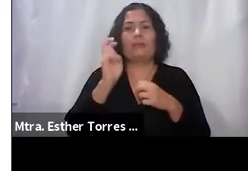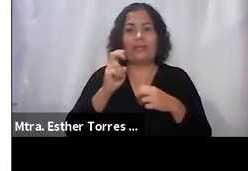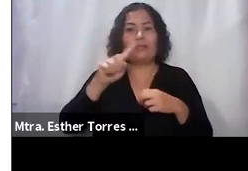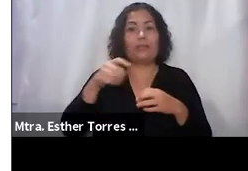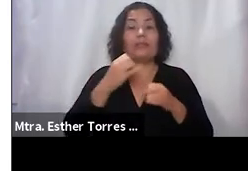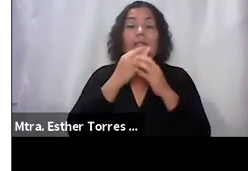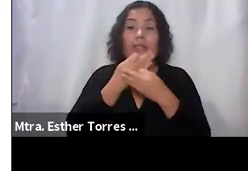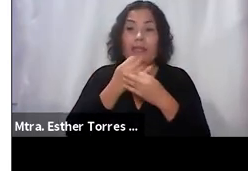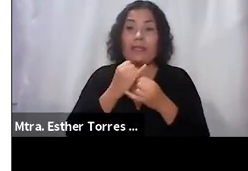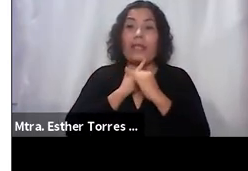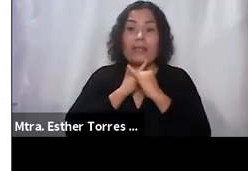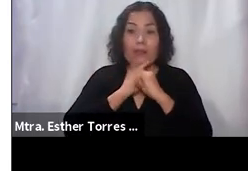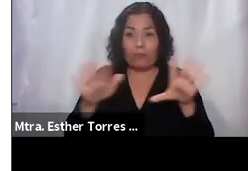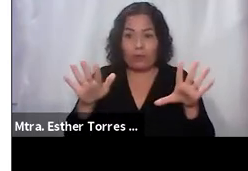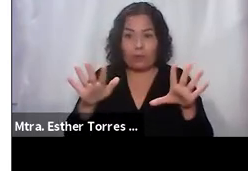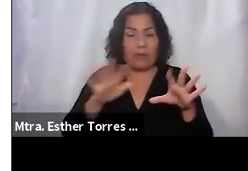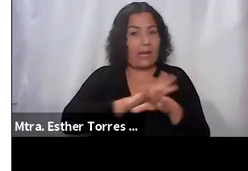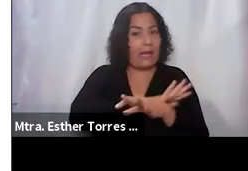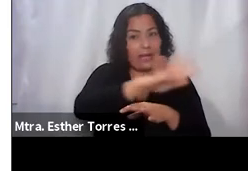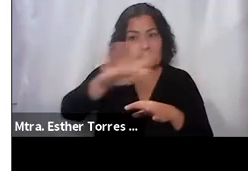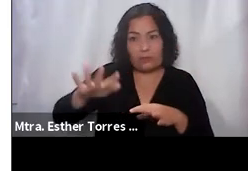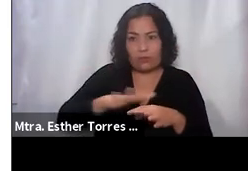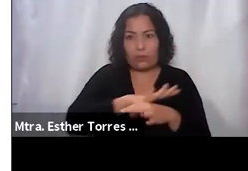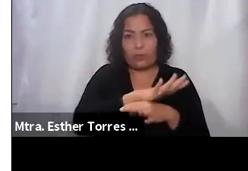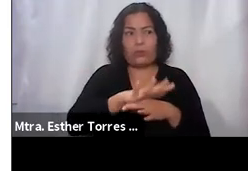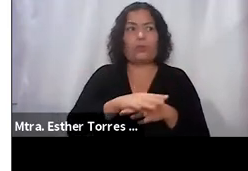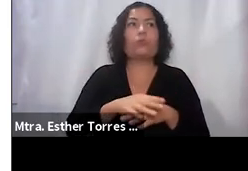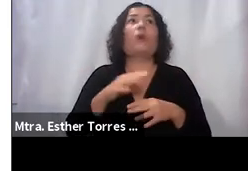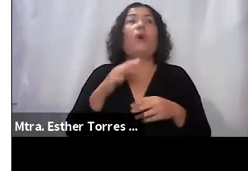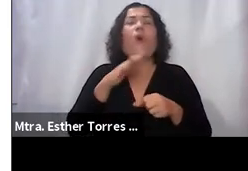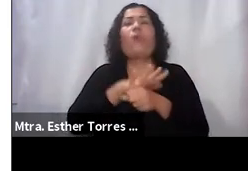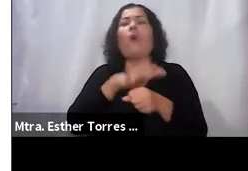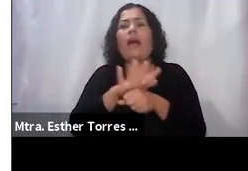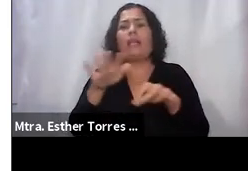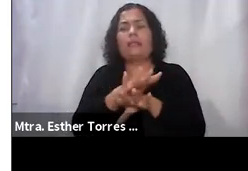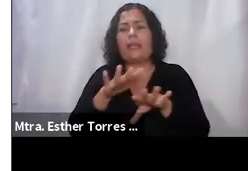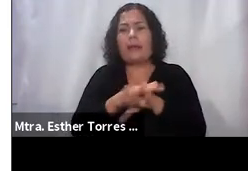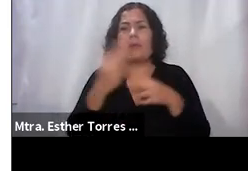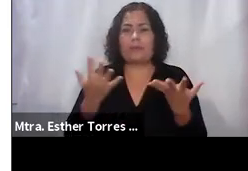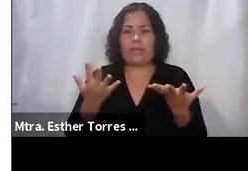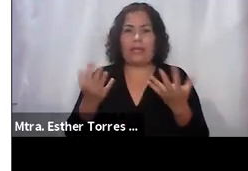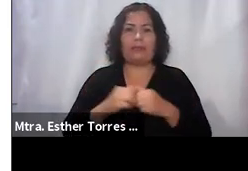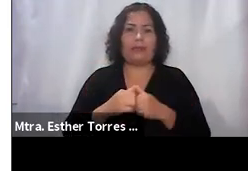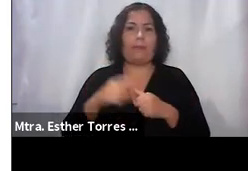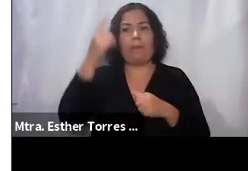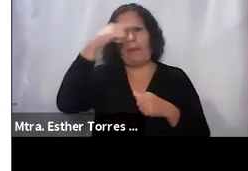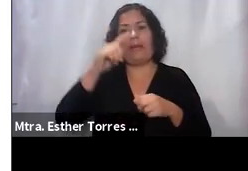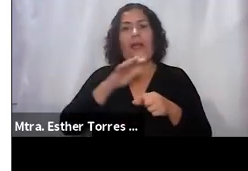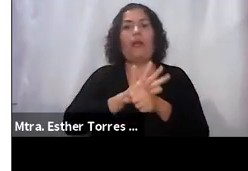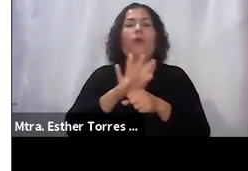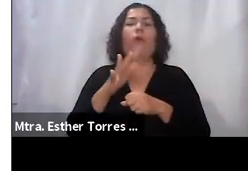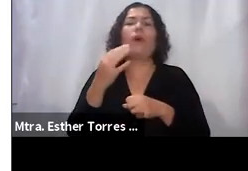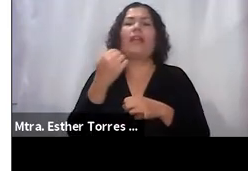a la ciudadanía de los cambios que se están haciendo, ¿no? Y para cualquier tipo de